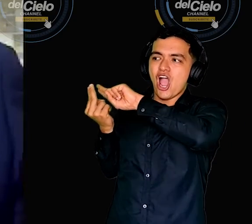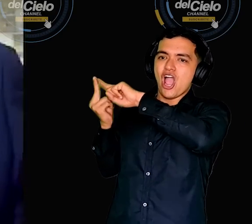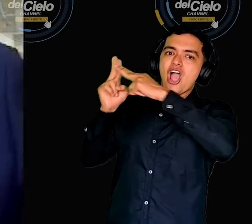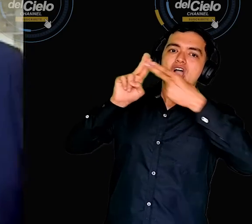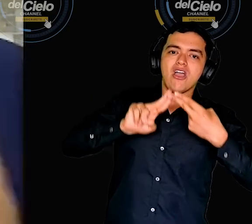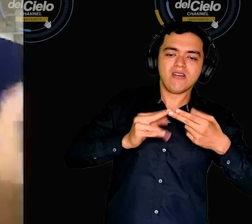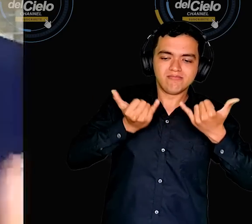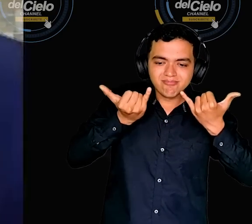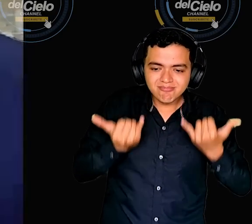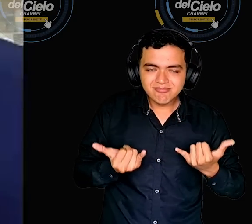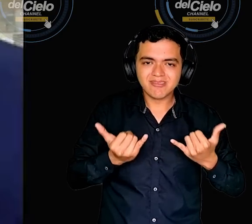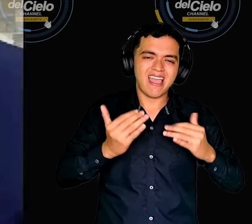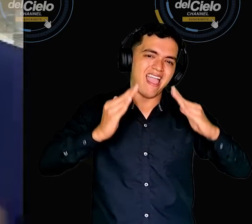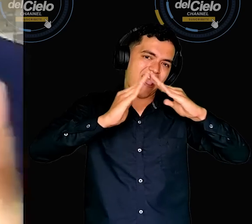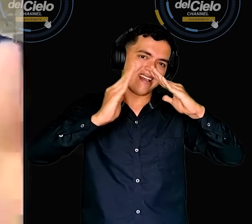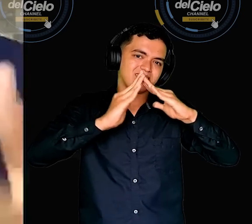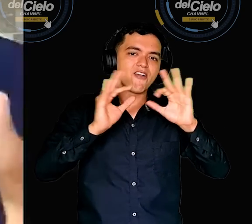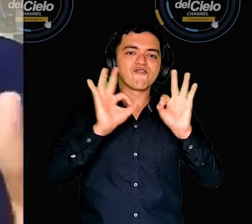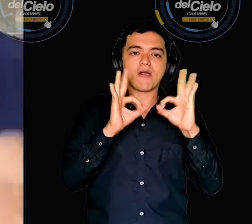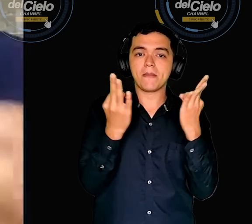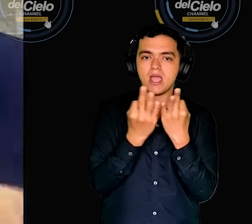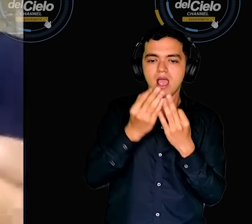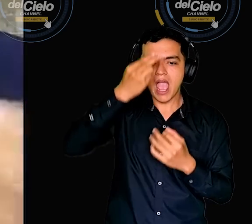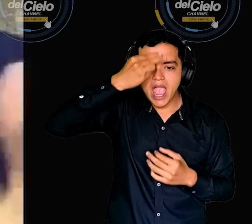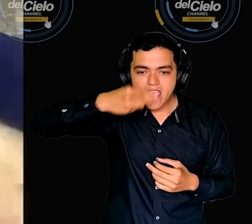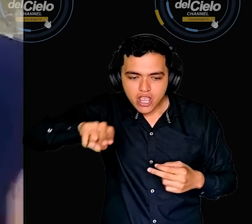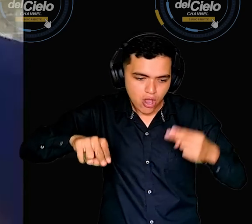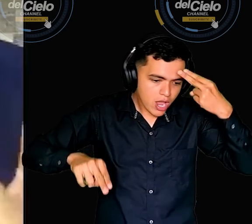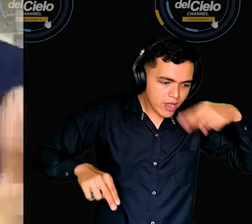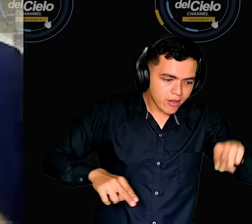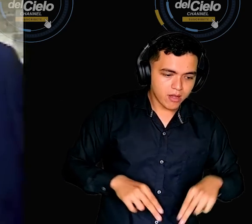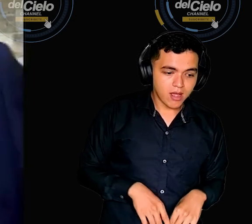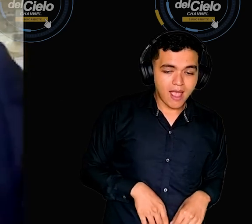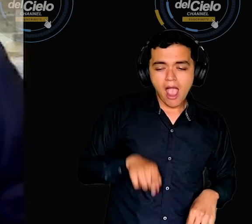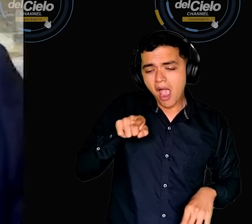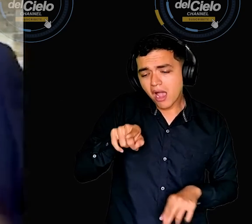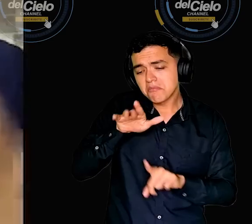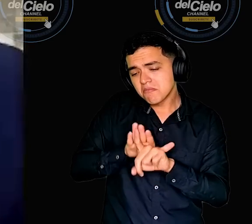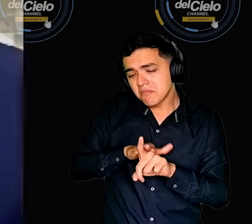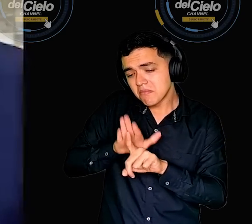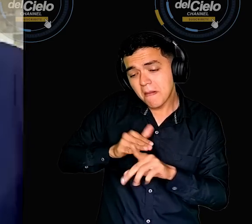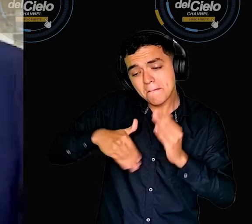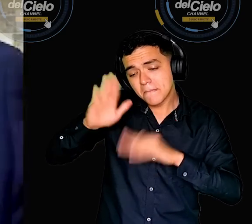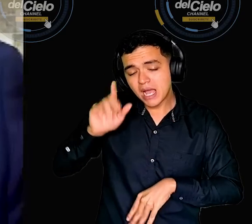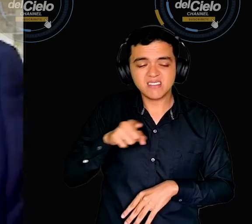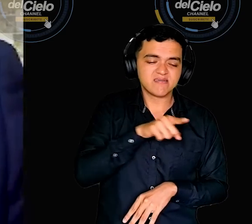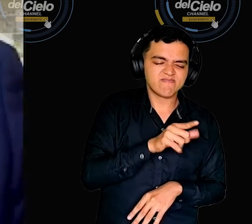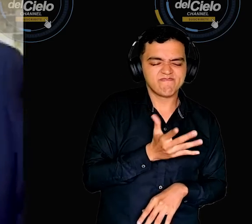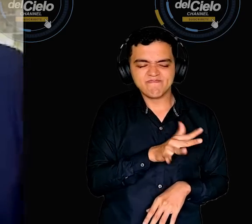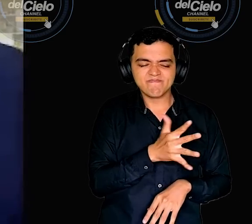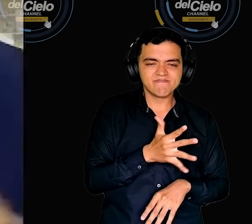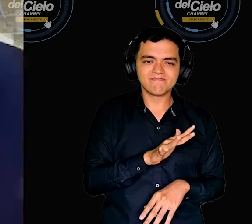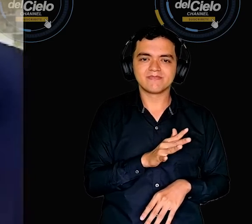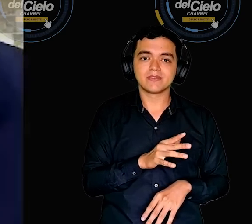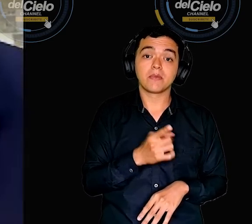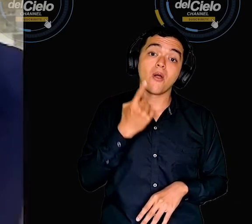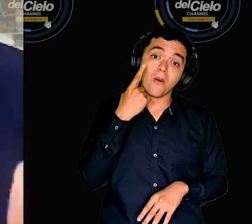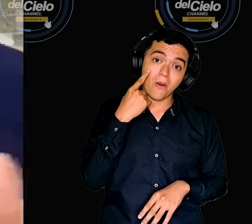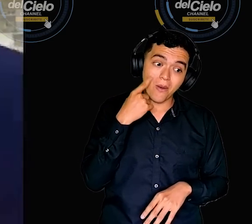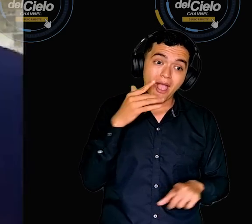para mal lo llevó para bien. Pero eso no justificó a los hermanos, ni tampoco a Jacob. Es sencillamente que Dios